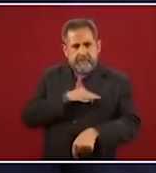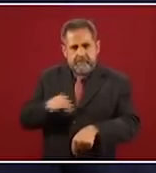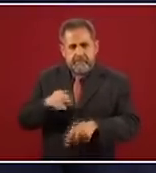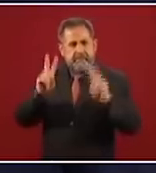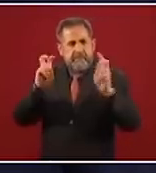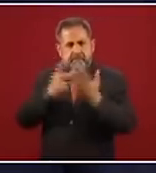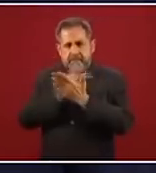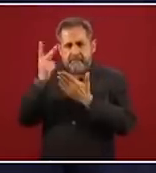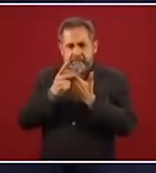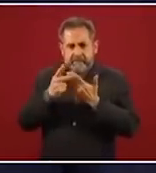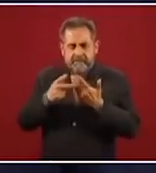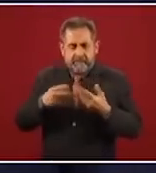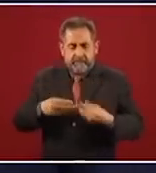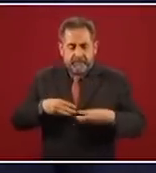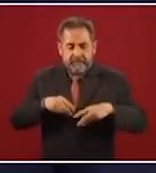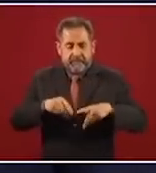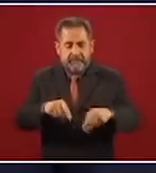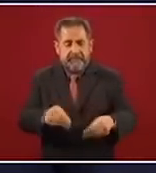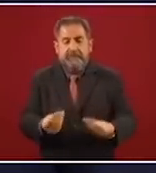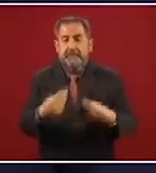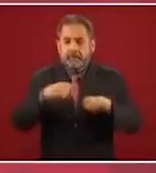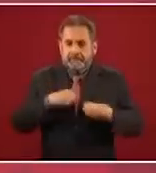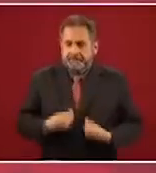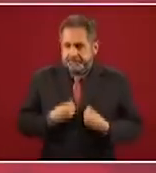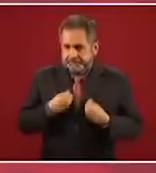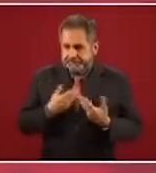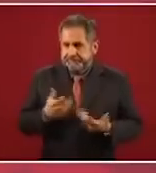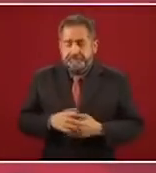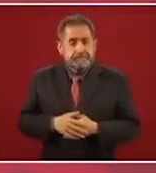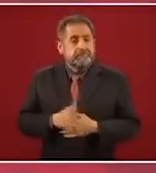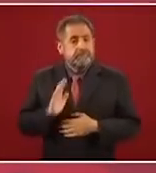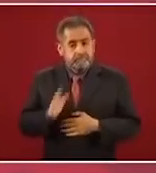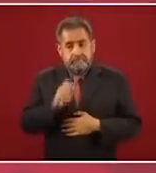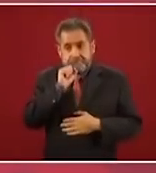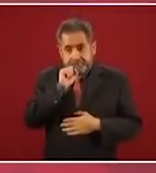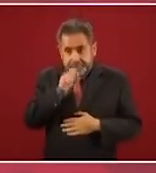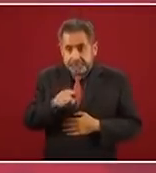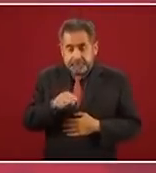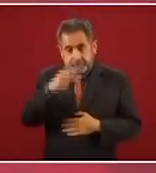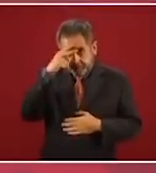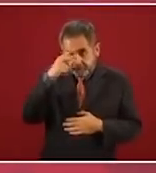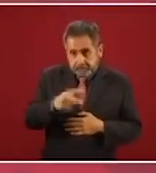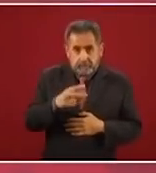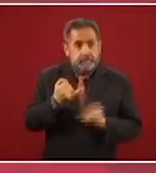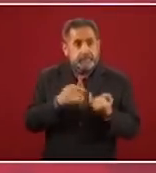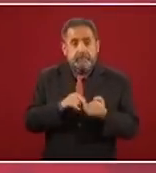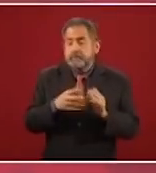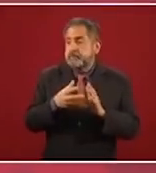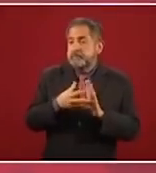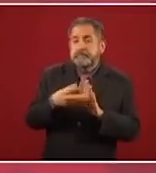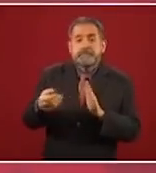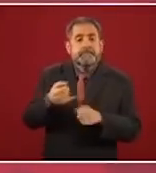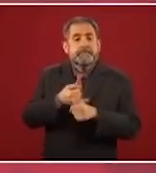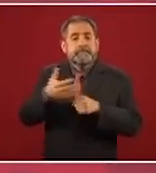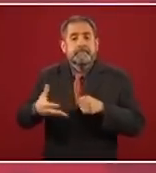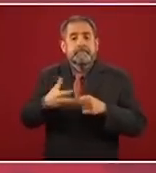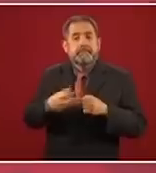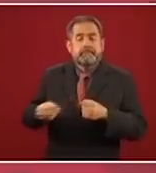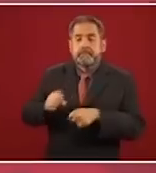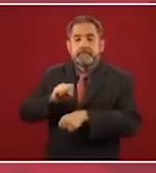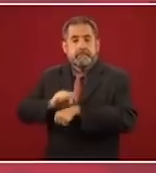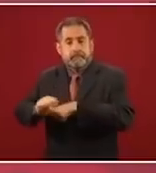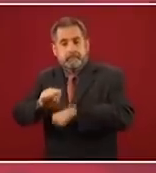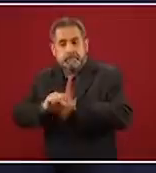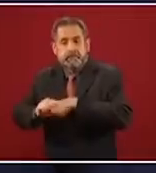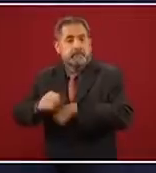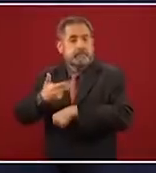programa Sembrando Vida, que se aplica ya en México y se aplica en Salvador y se aplica